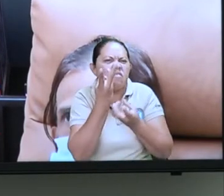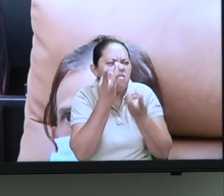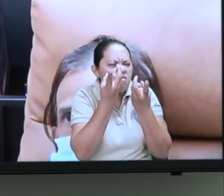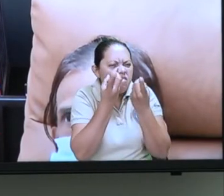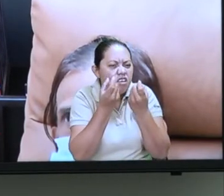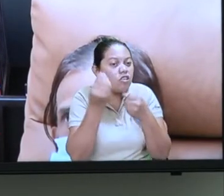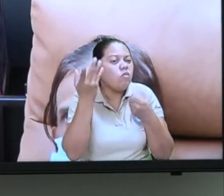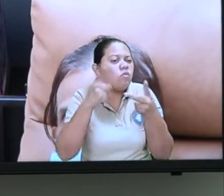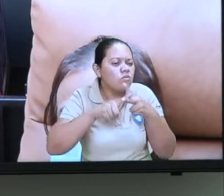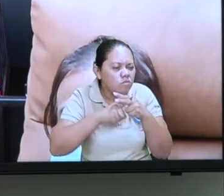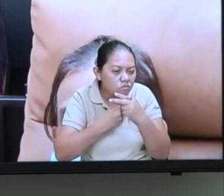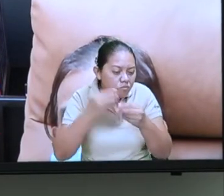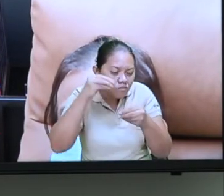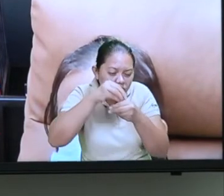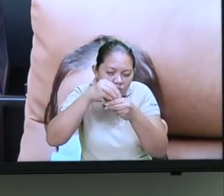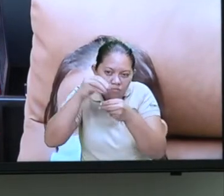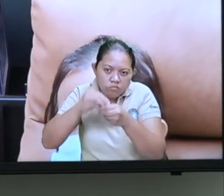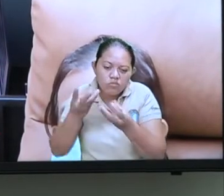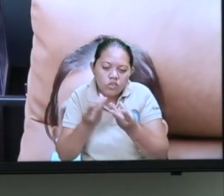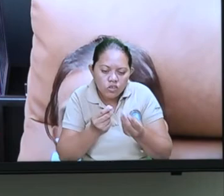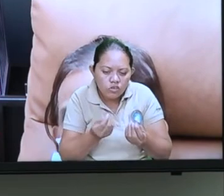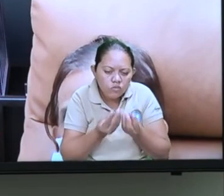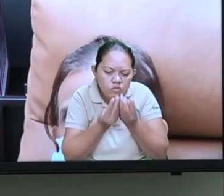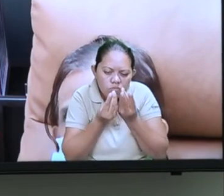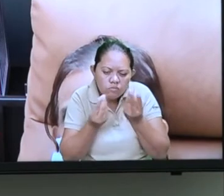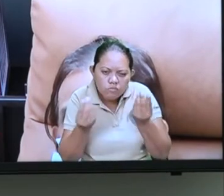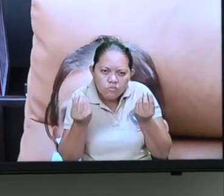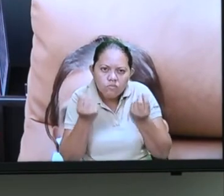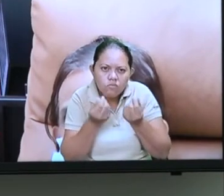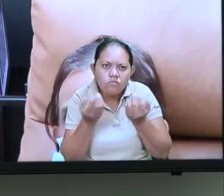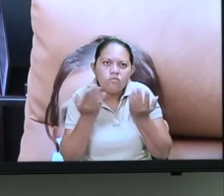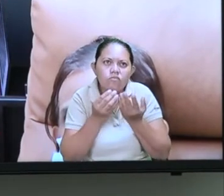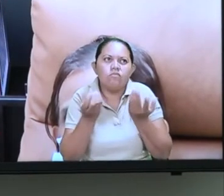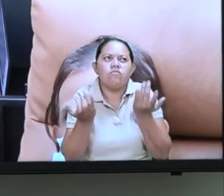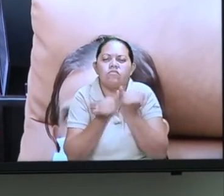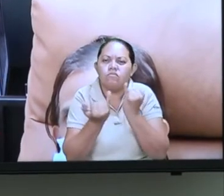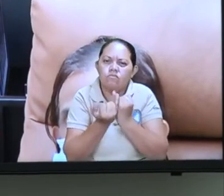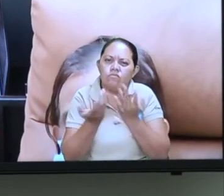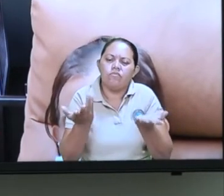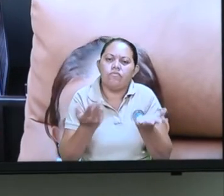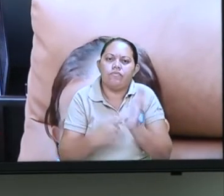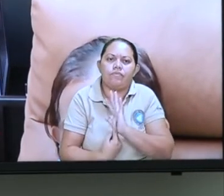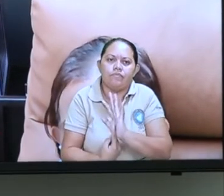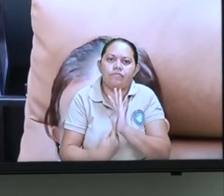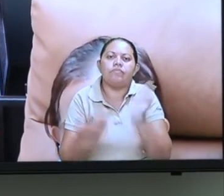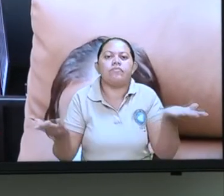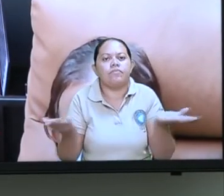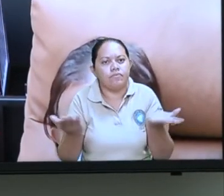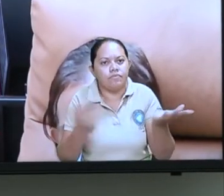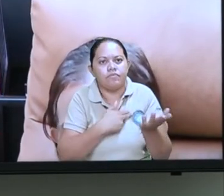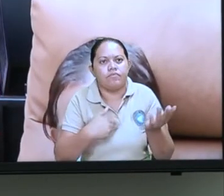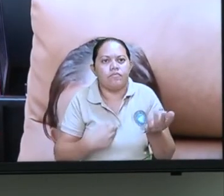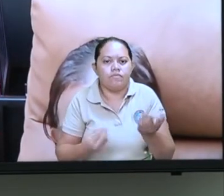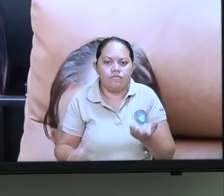de siembra, tipos de suelo, densidad de siembra. Asimismo, se